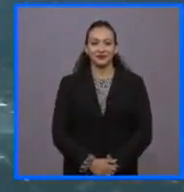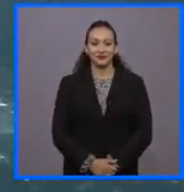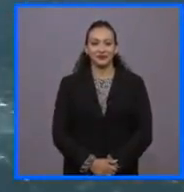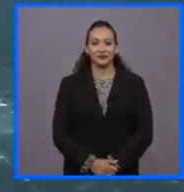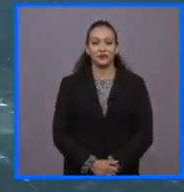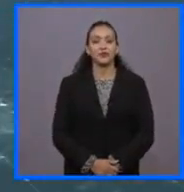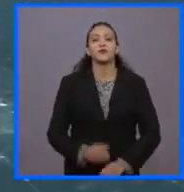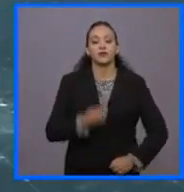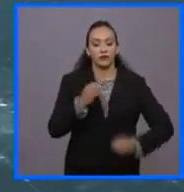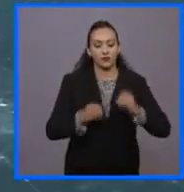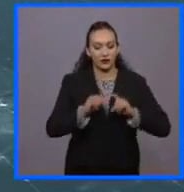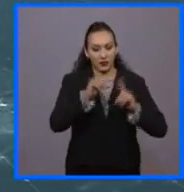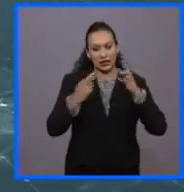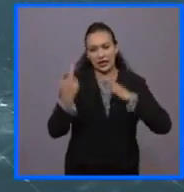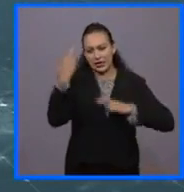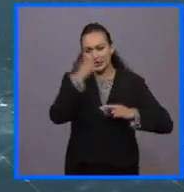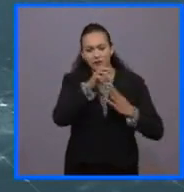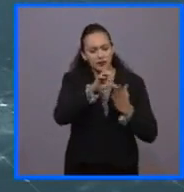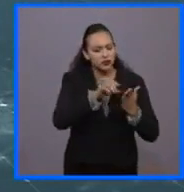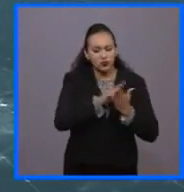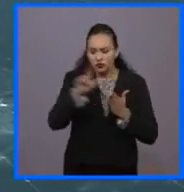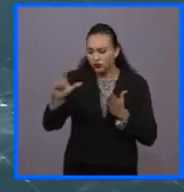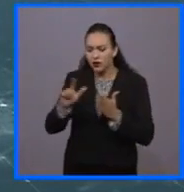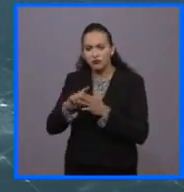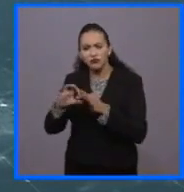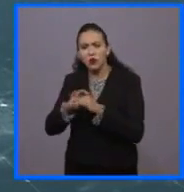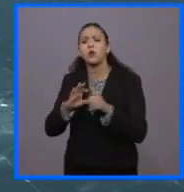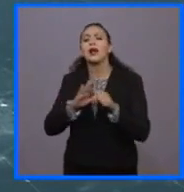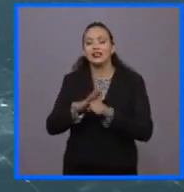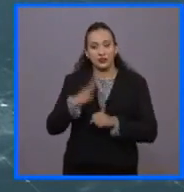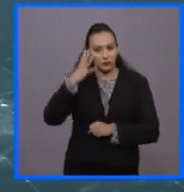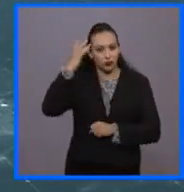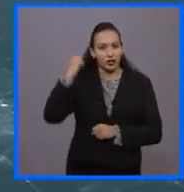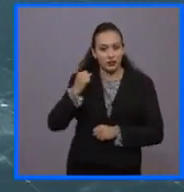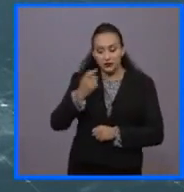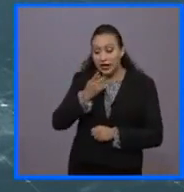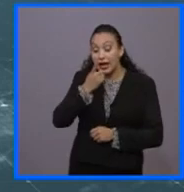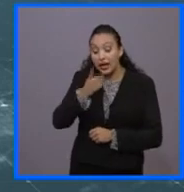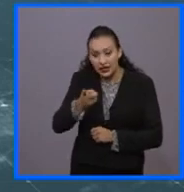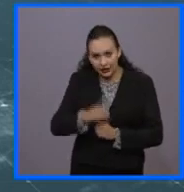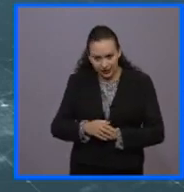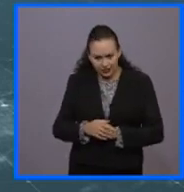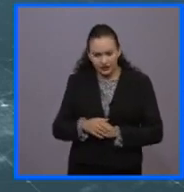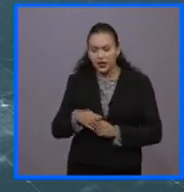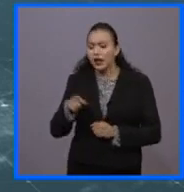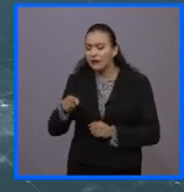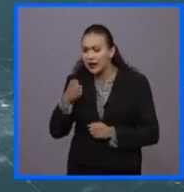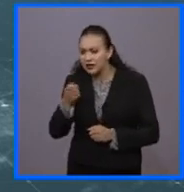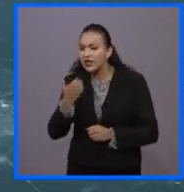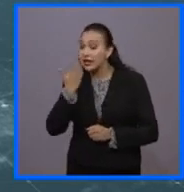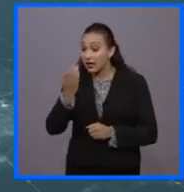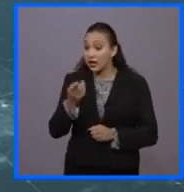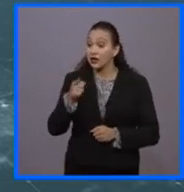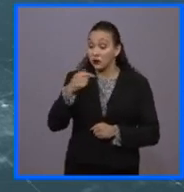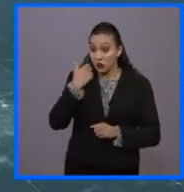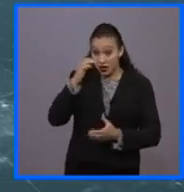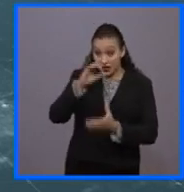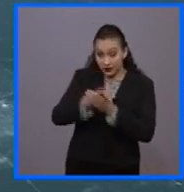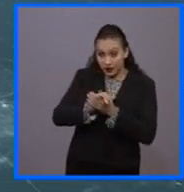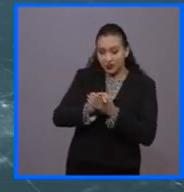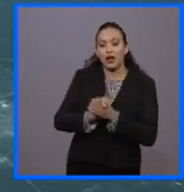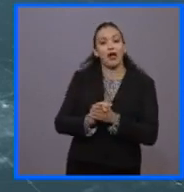La Corte revisó la constitucionalidad de disposición de Morelos que imponía como requisito para solicitar matrimonio